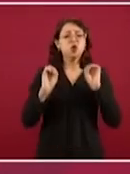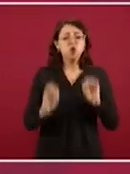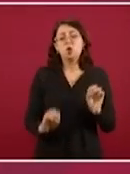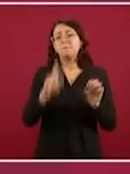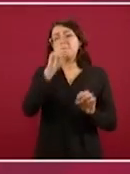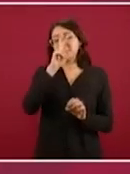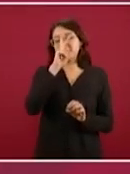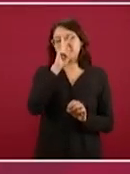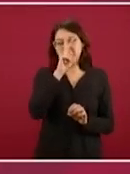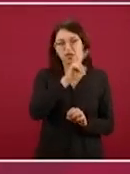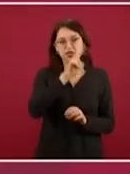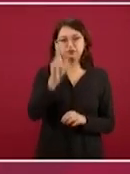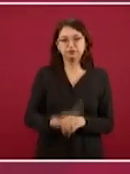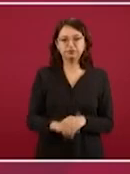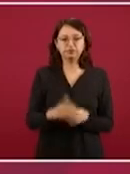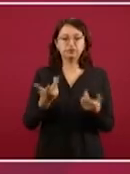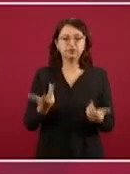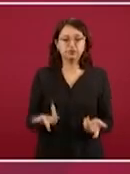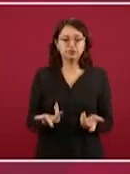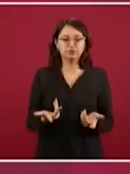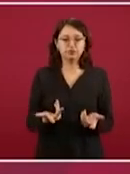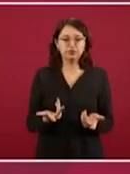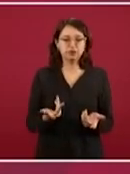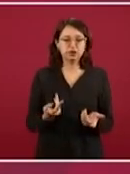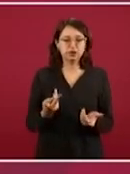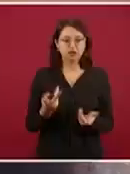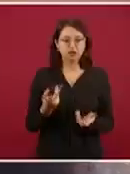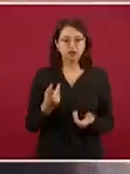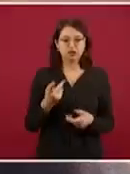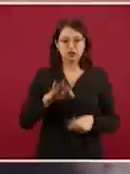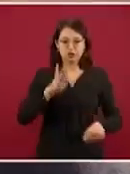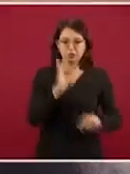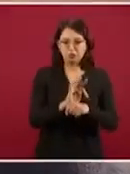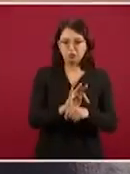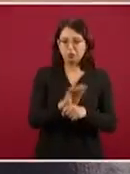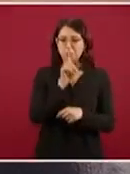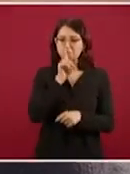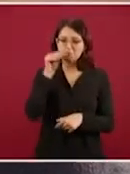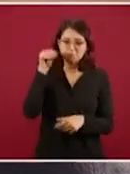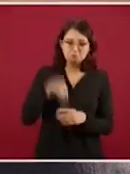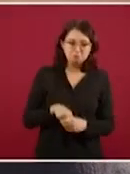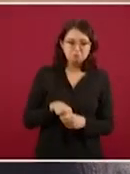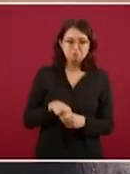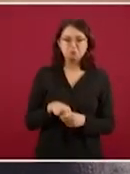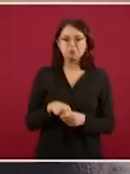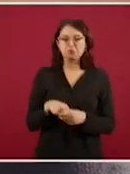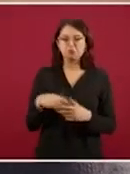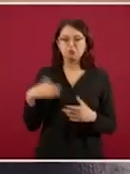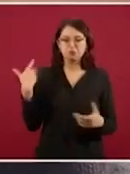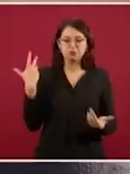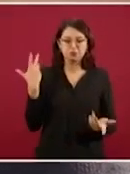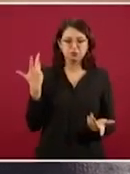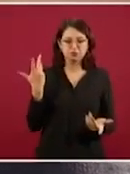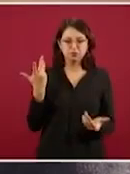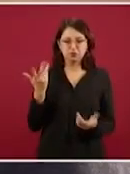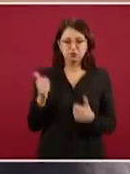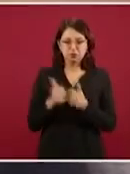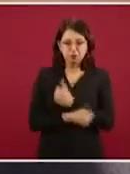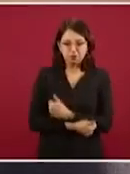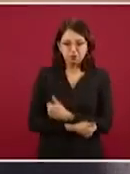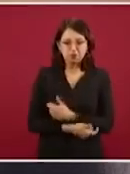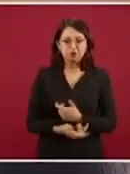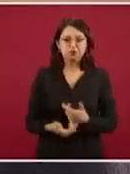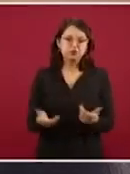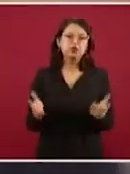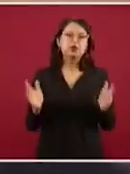peor, protegiendo o ocultando los hechos, pues